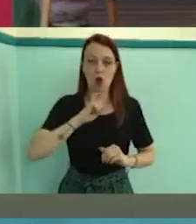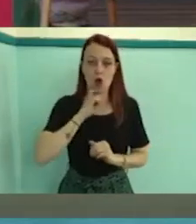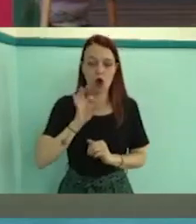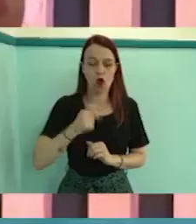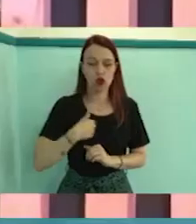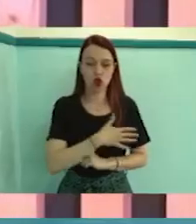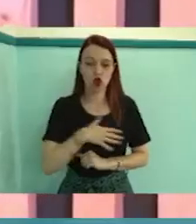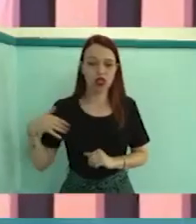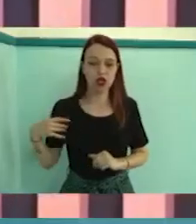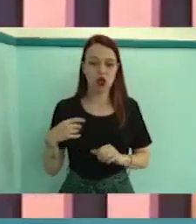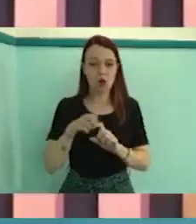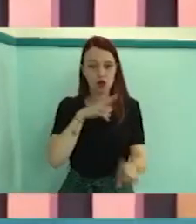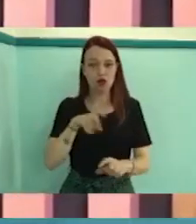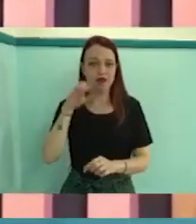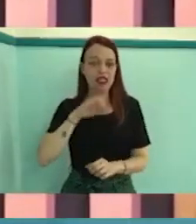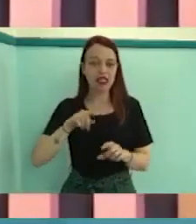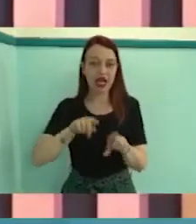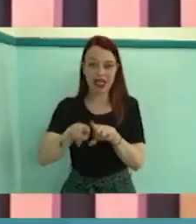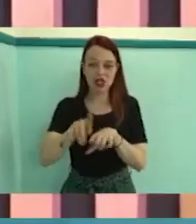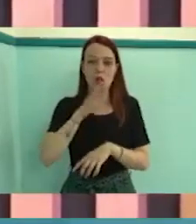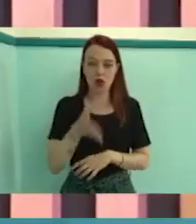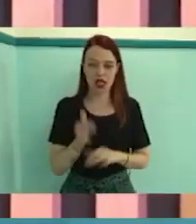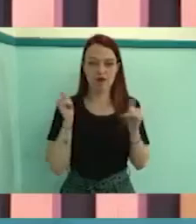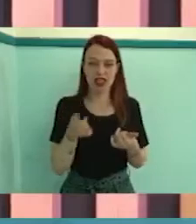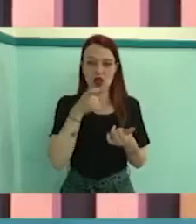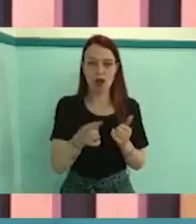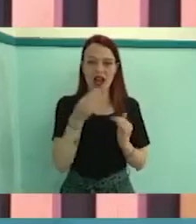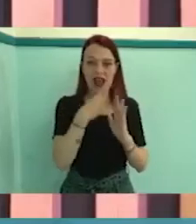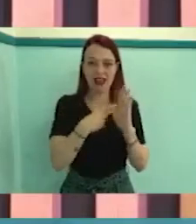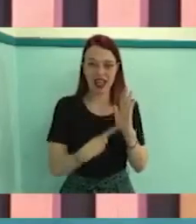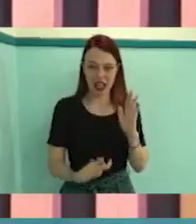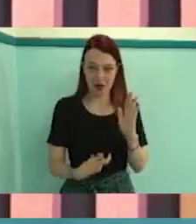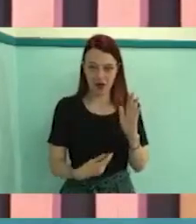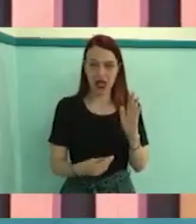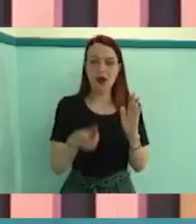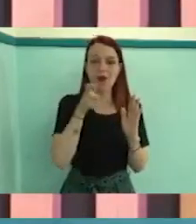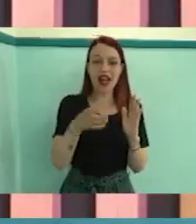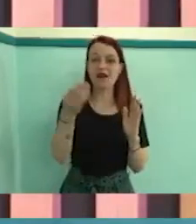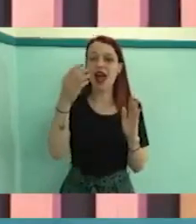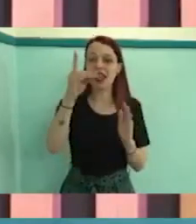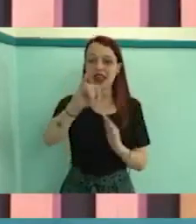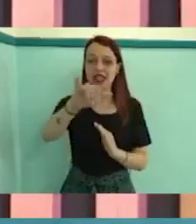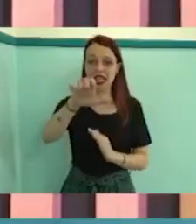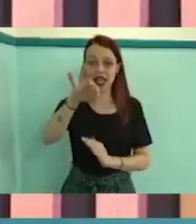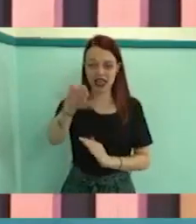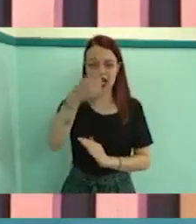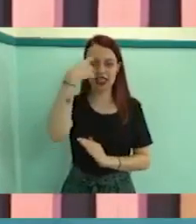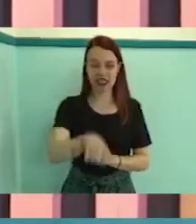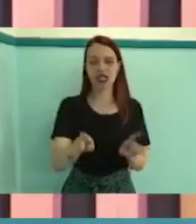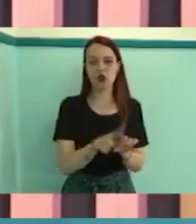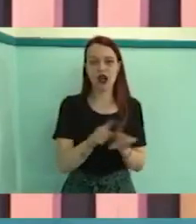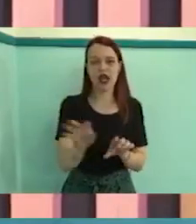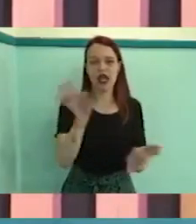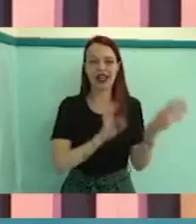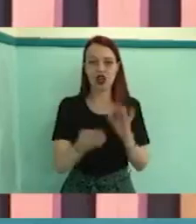desarrollar ese espíritu crítico Empezando por la cultura de dieta vale la dieta dieta el término dieta sabemos que es el conjunto de lecciones